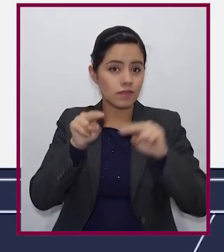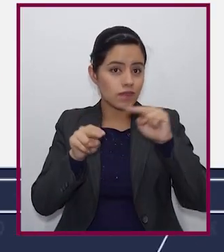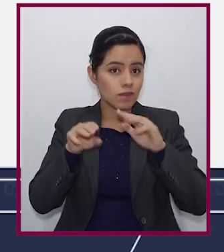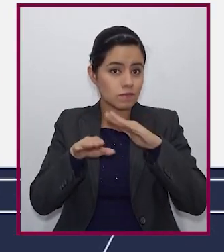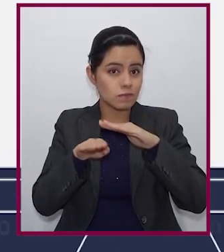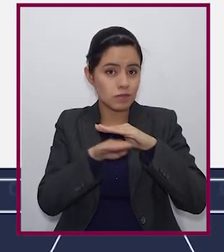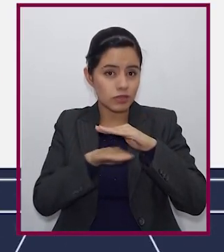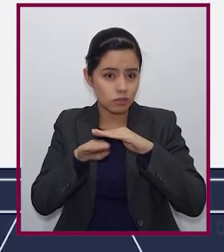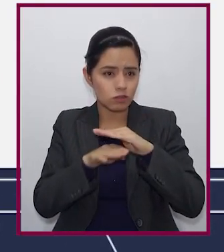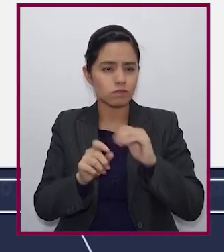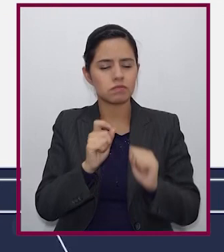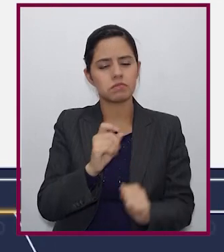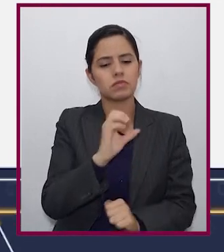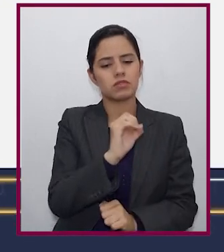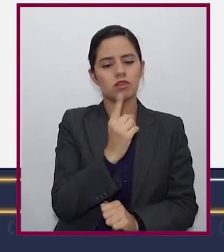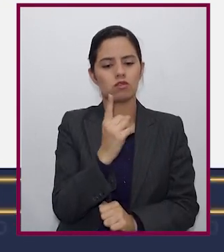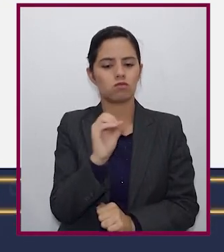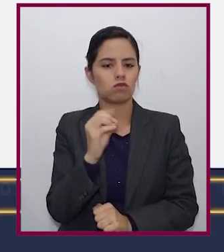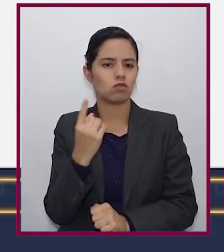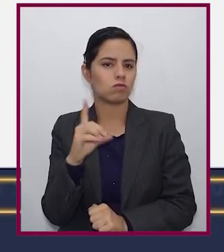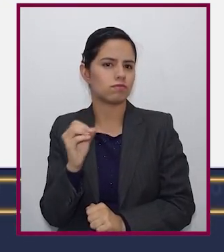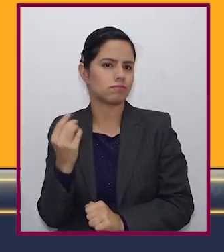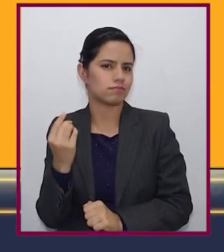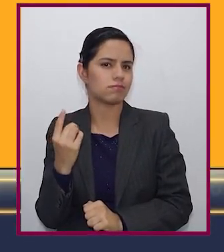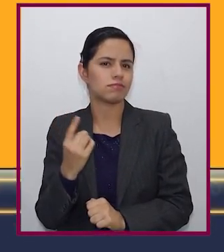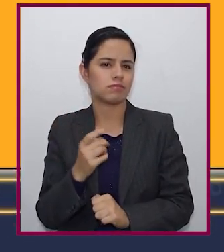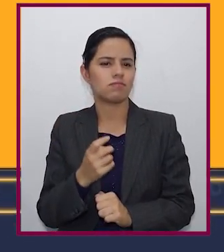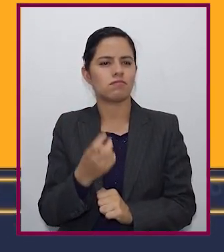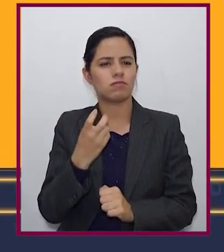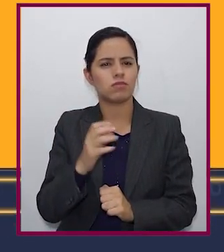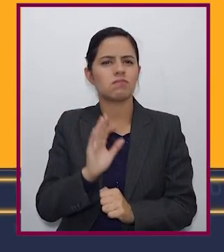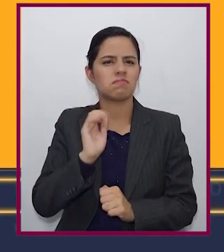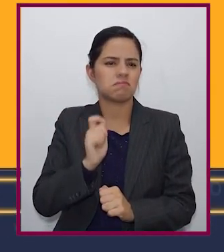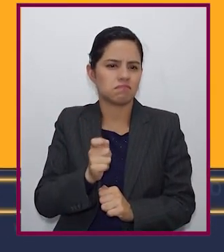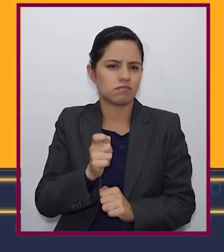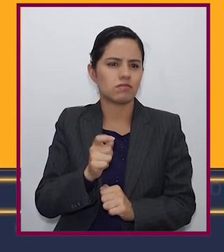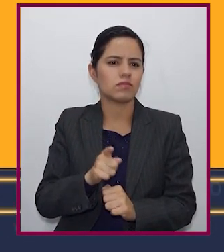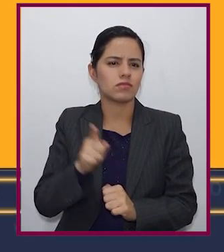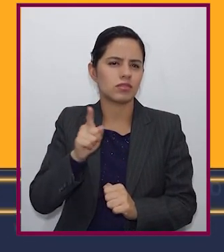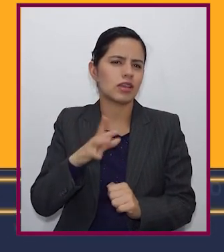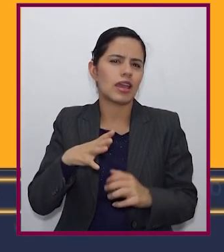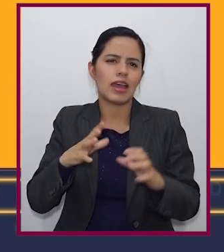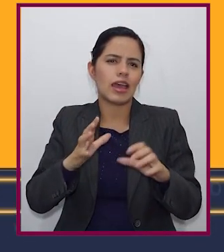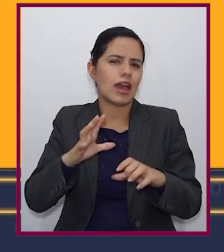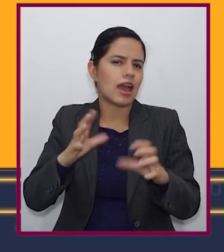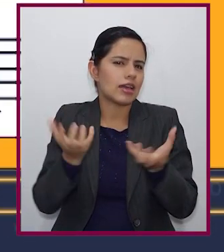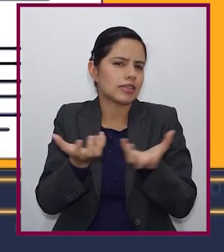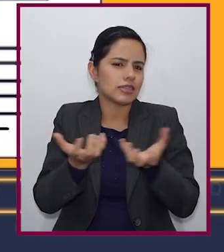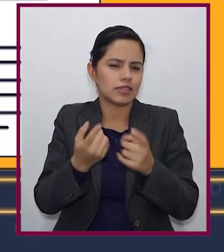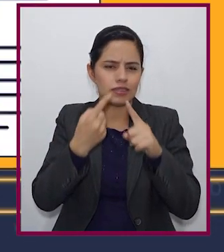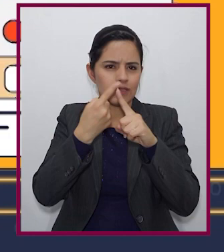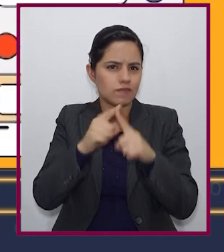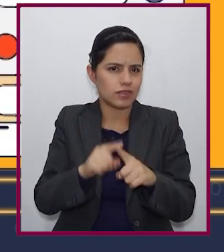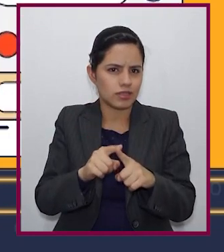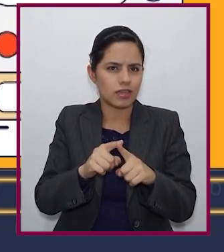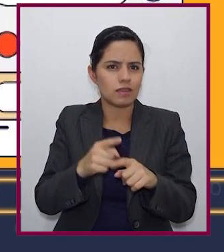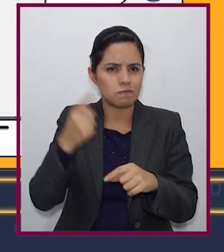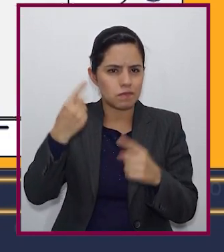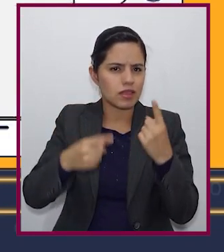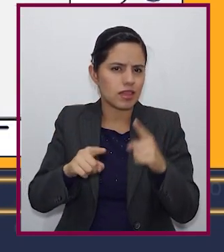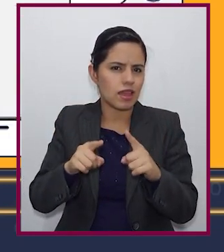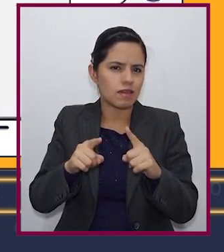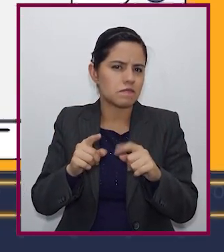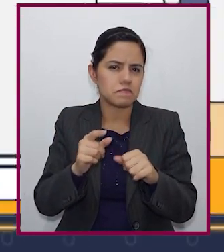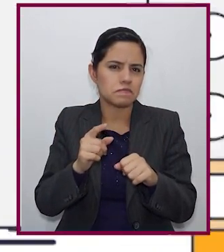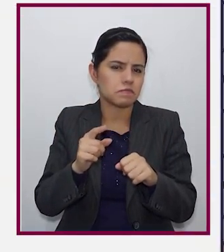código binario, que son ceros y unos. Ejecutan solo operaciones aritméticas, lógicas y para controlar ciertas